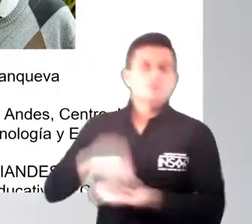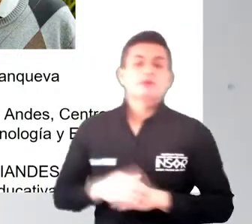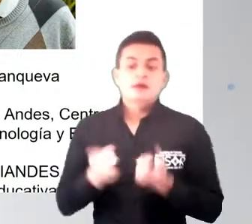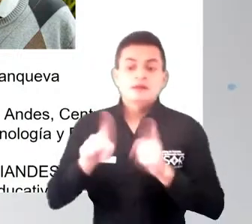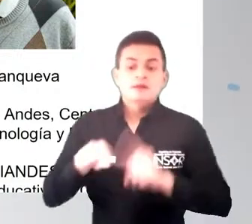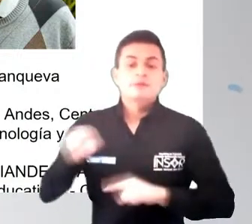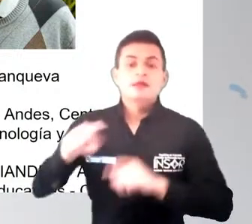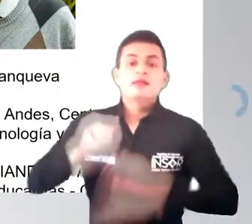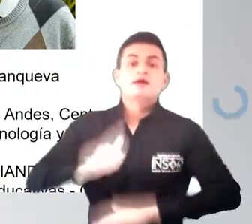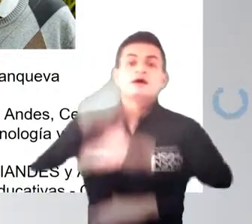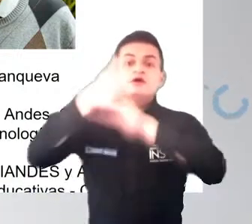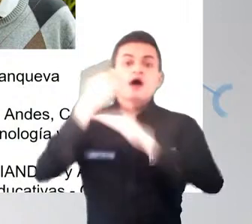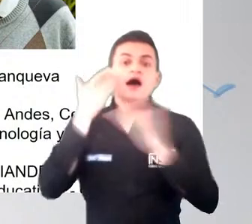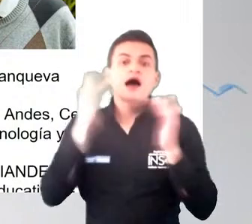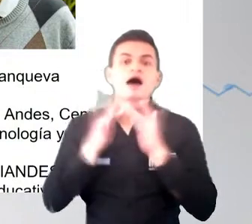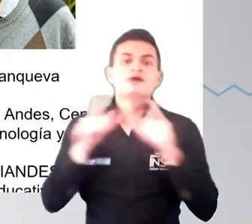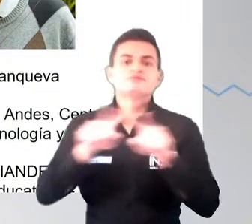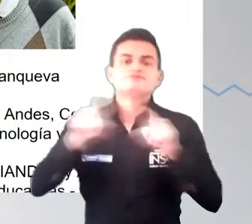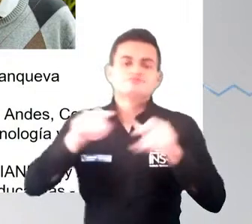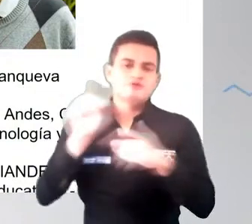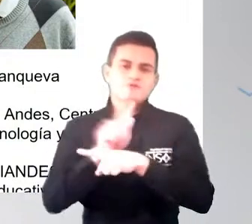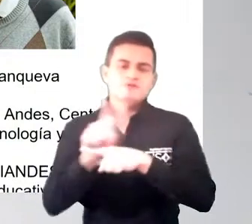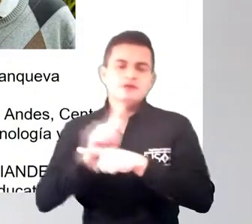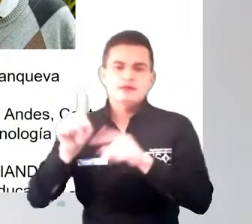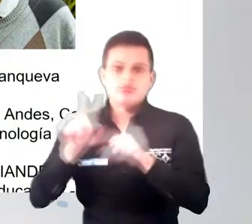de Psicología y Tecnología Instruccional.